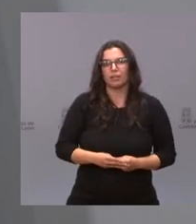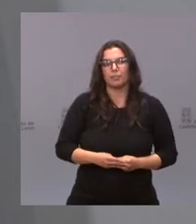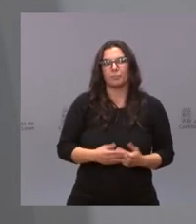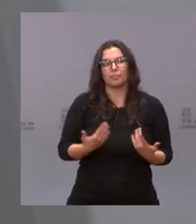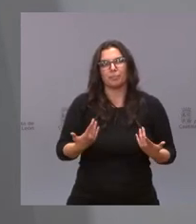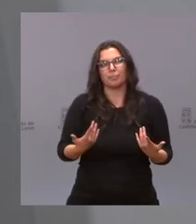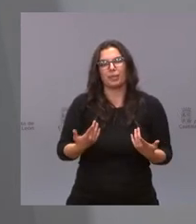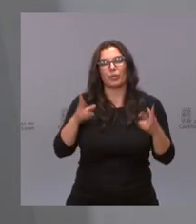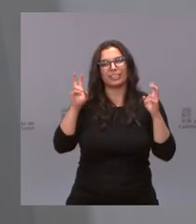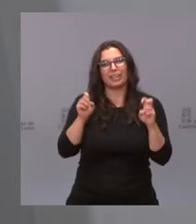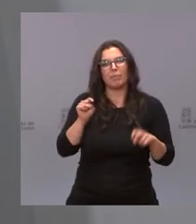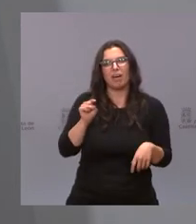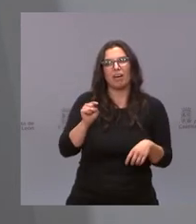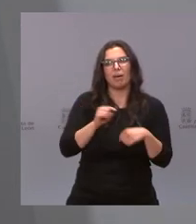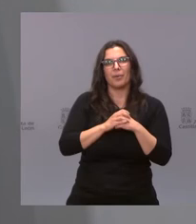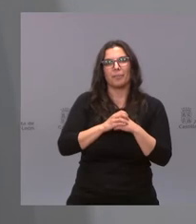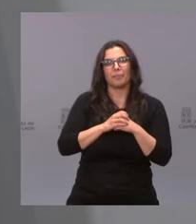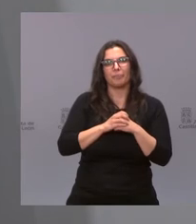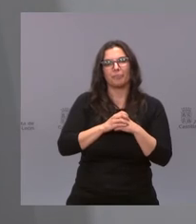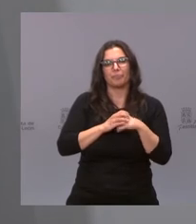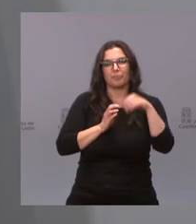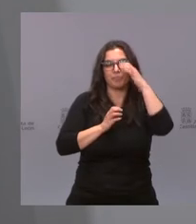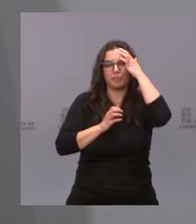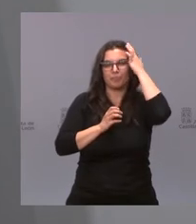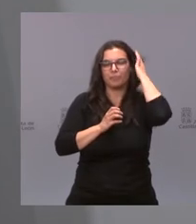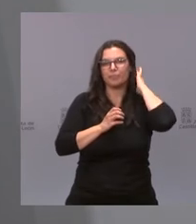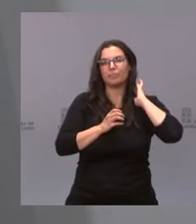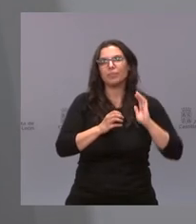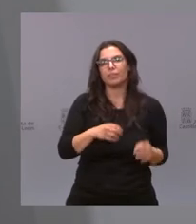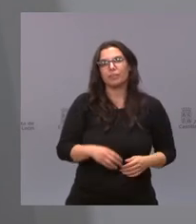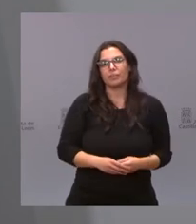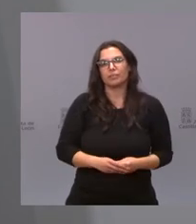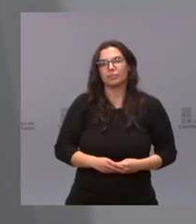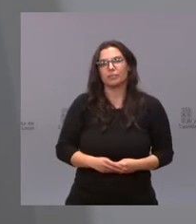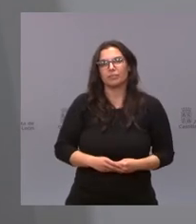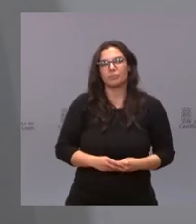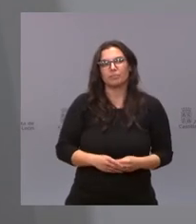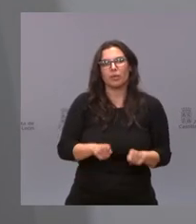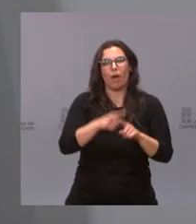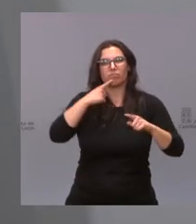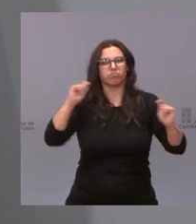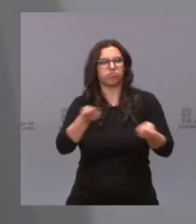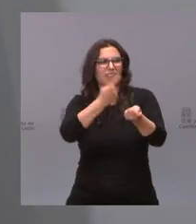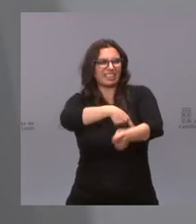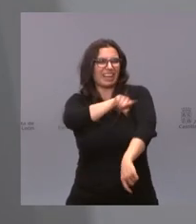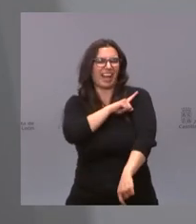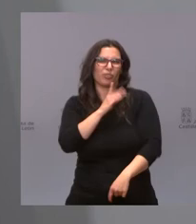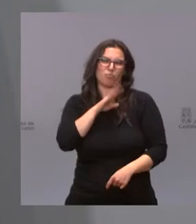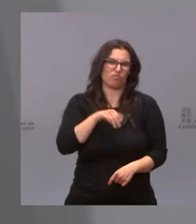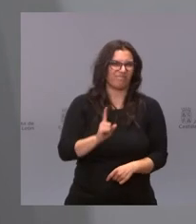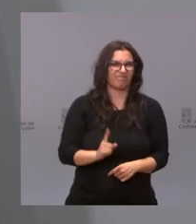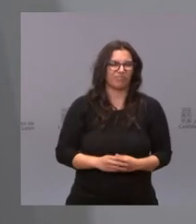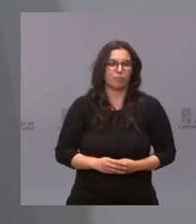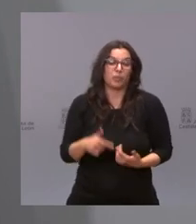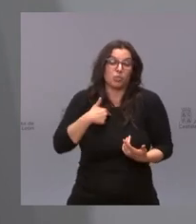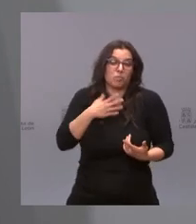en estos asuntos, como en ninguno, pues exagerar, ¿no? Y yo comprendo, y